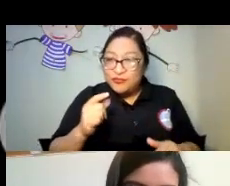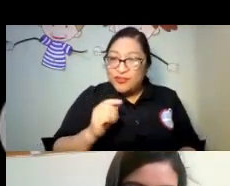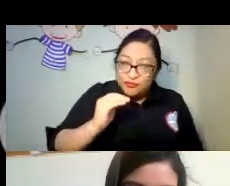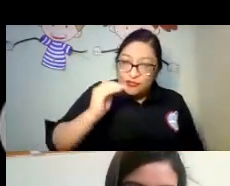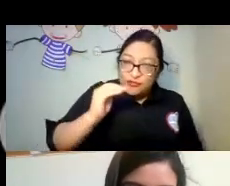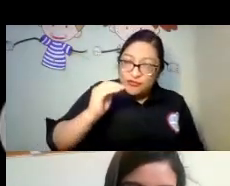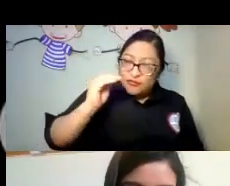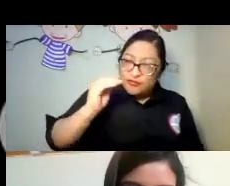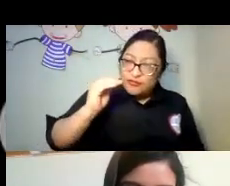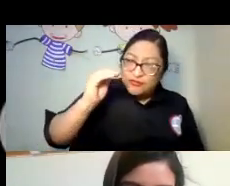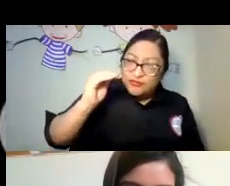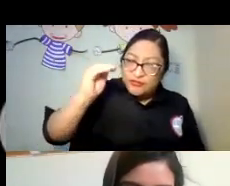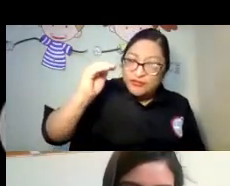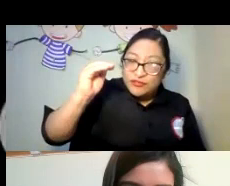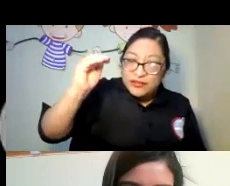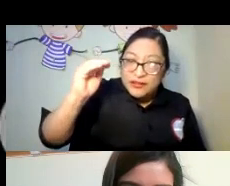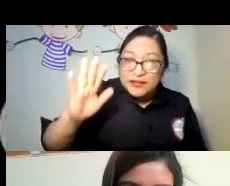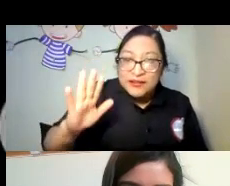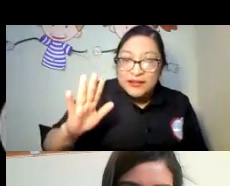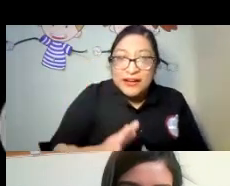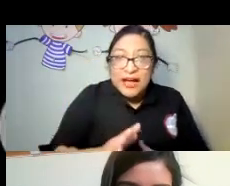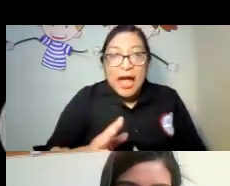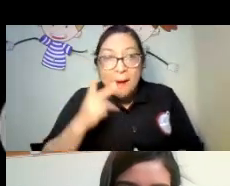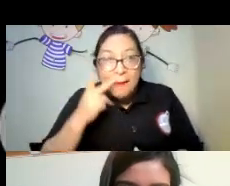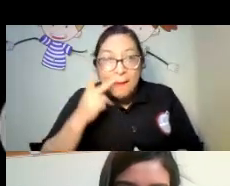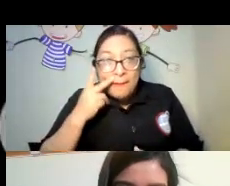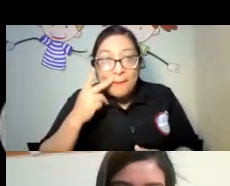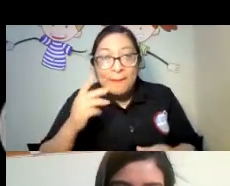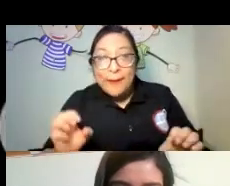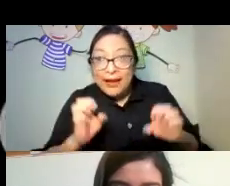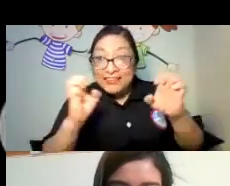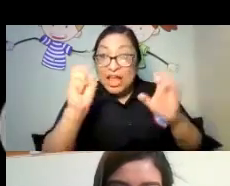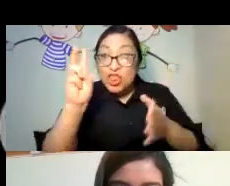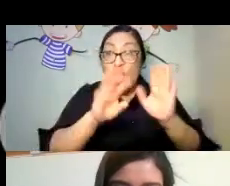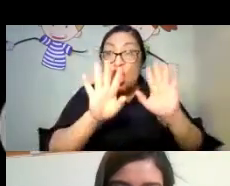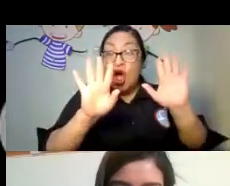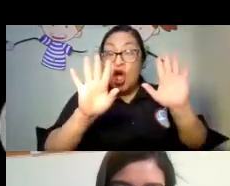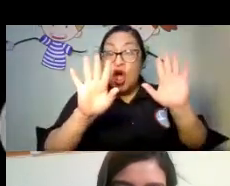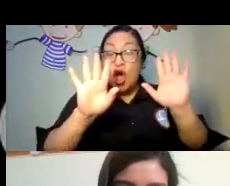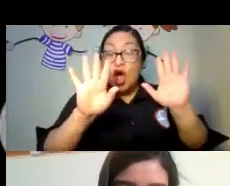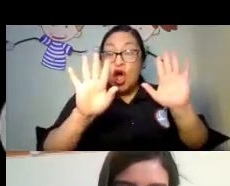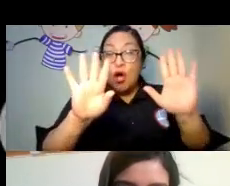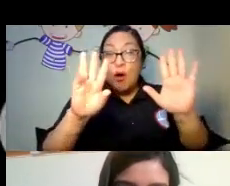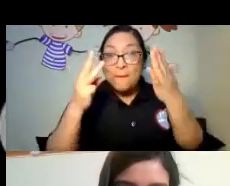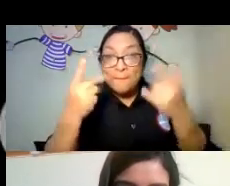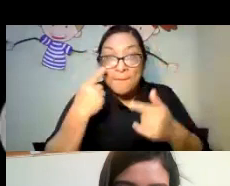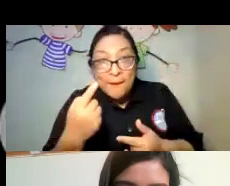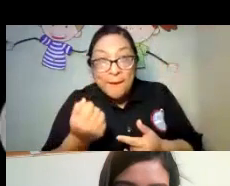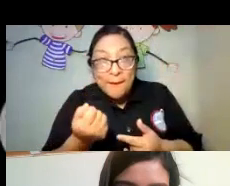2021, estimulación temprana del 2018, igual podemos observar a los estudiantes con su